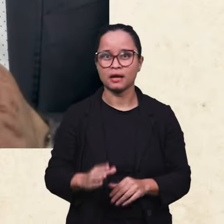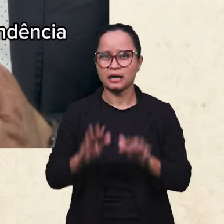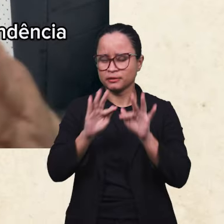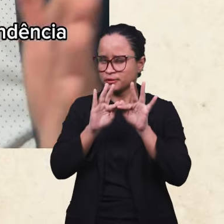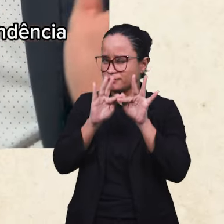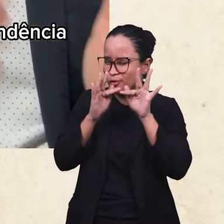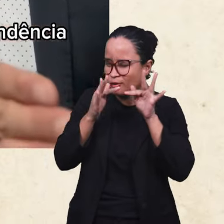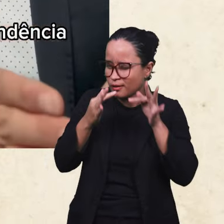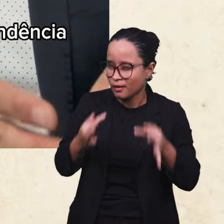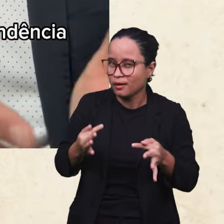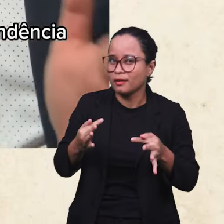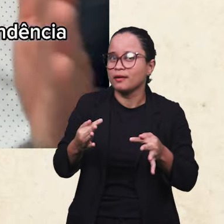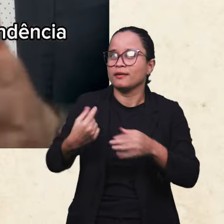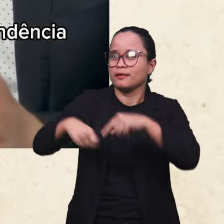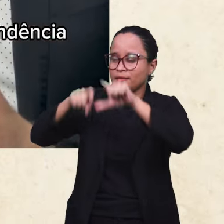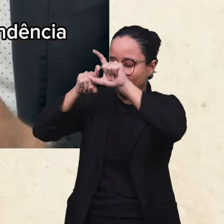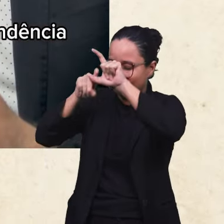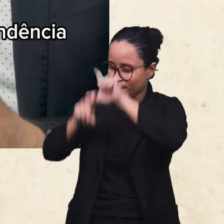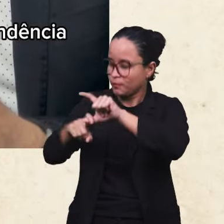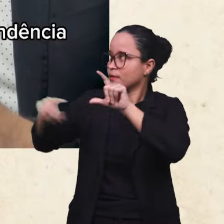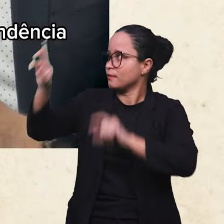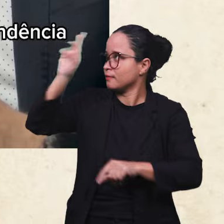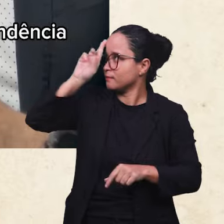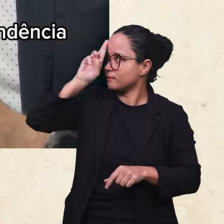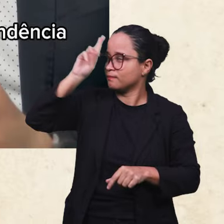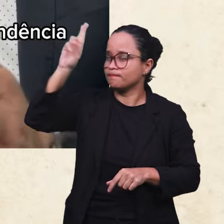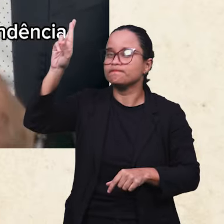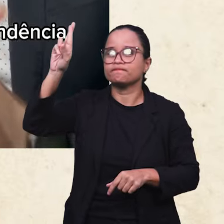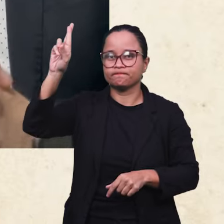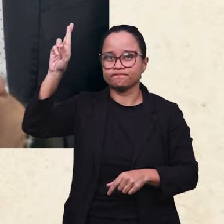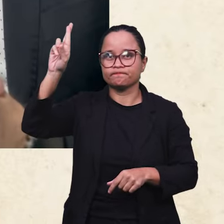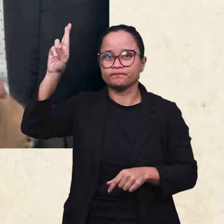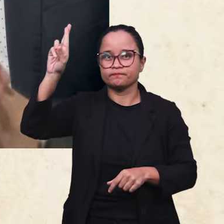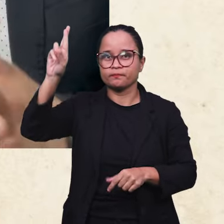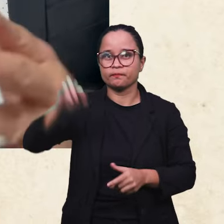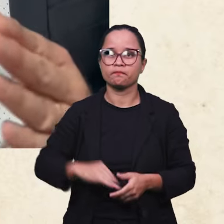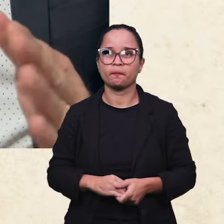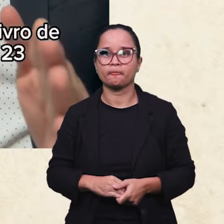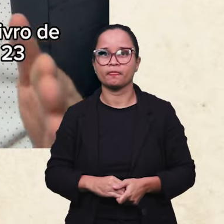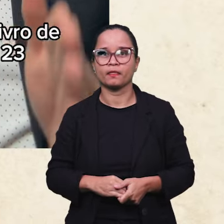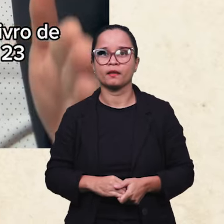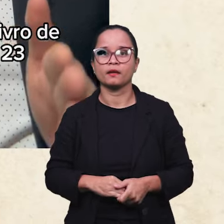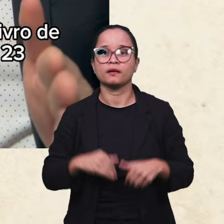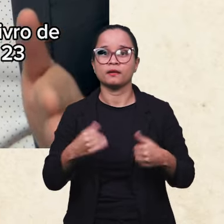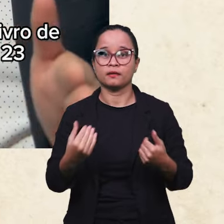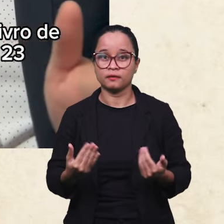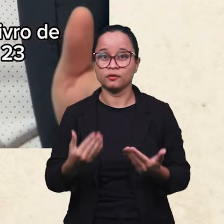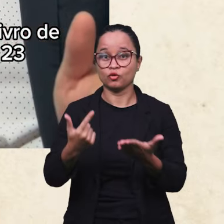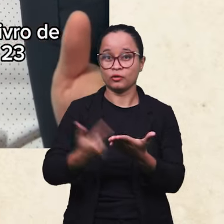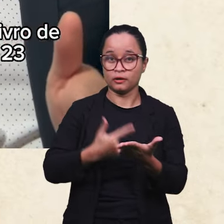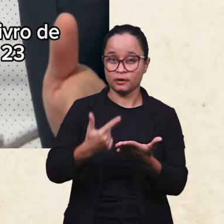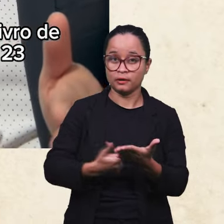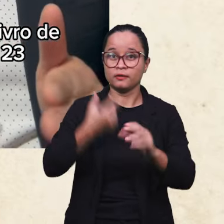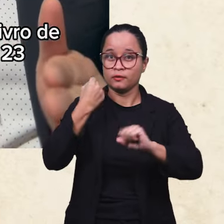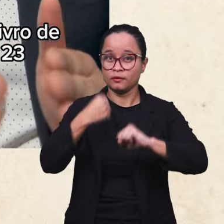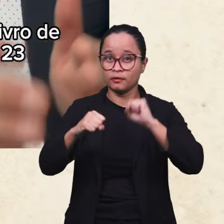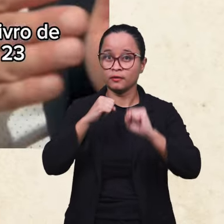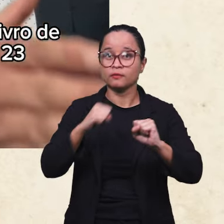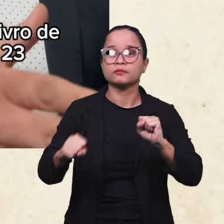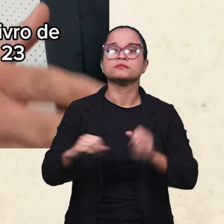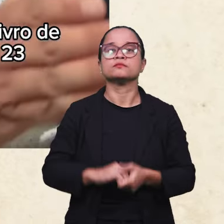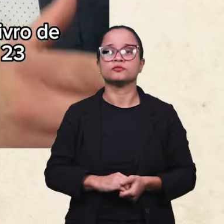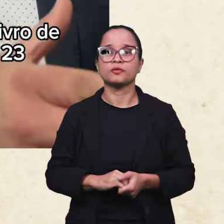principal la humildad y la dependencia con el Señor. Nosotros vamos a encontrar en el